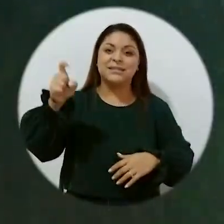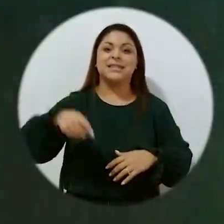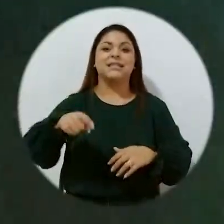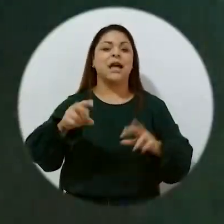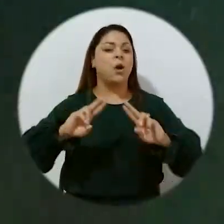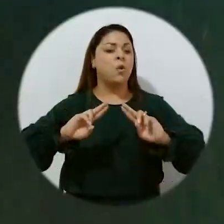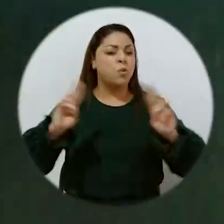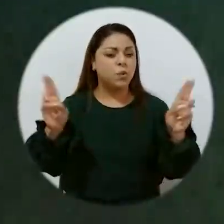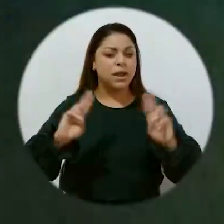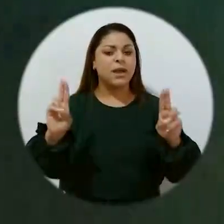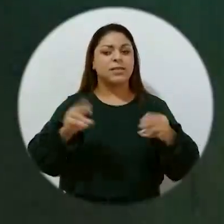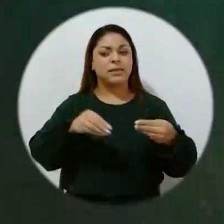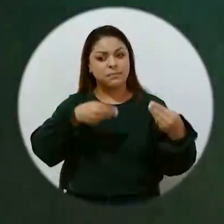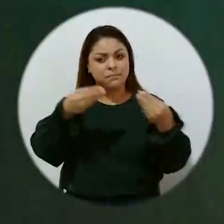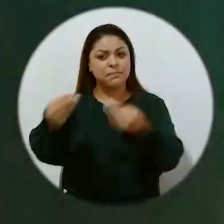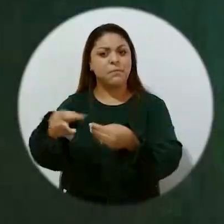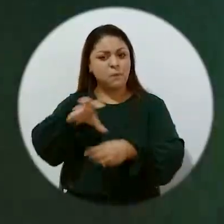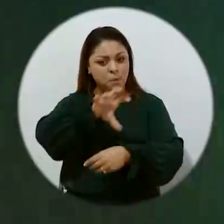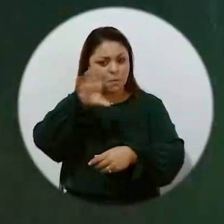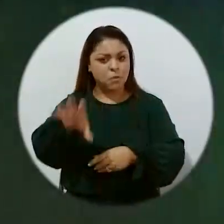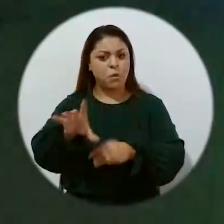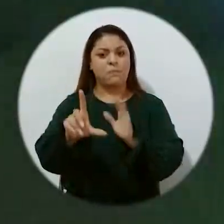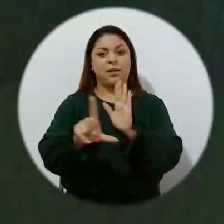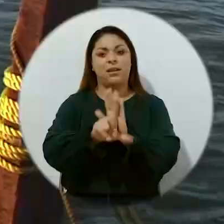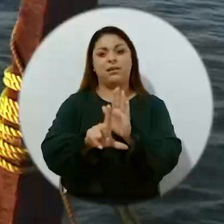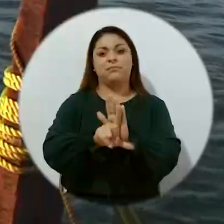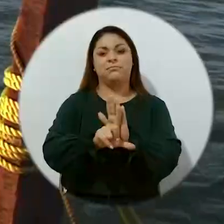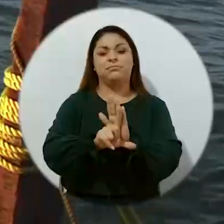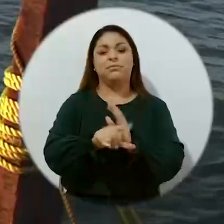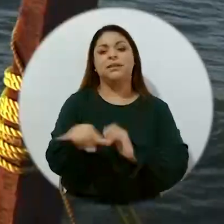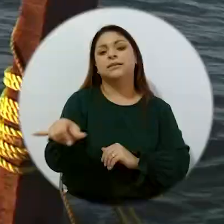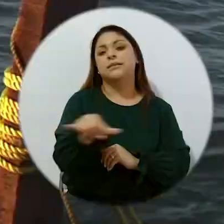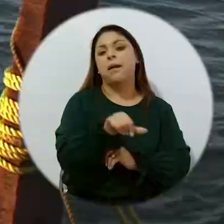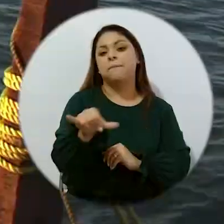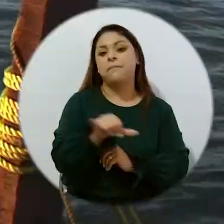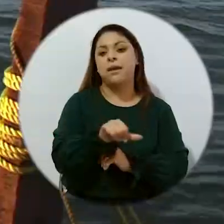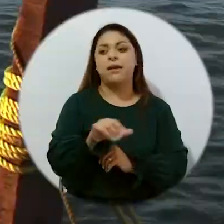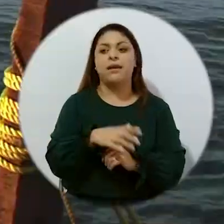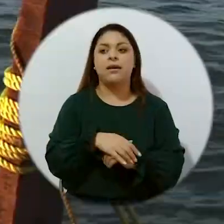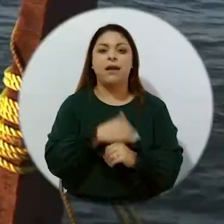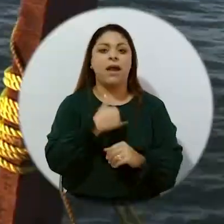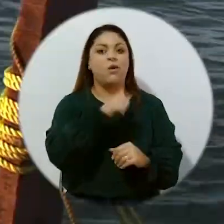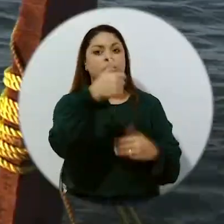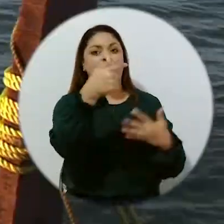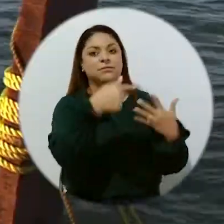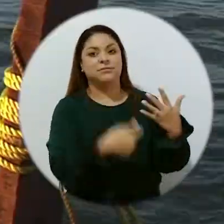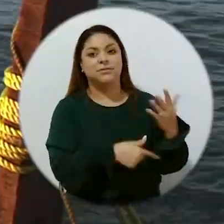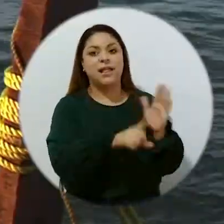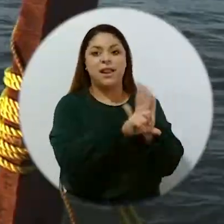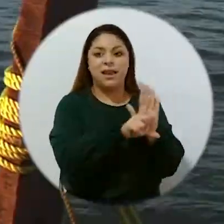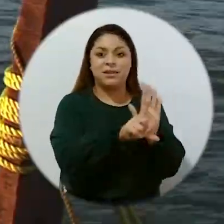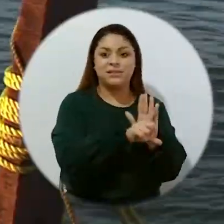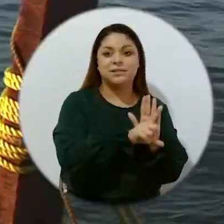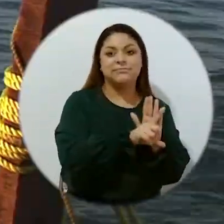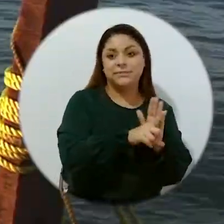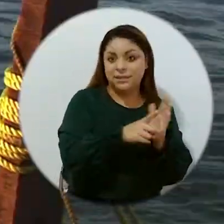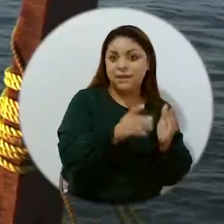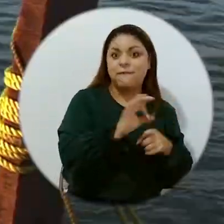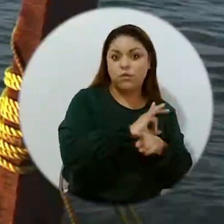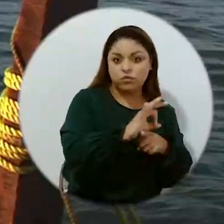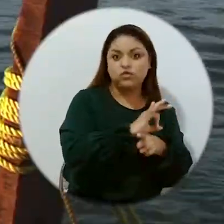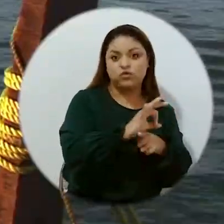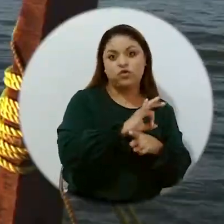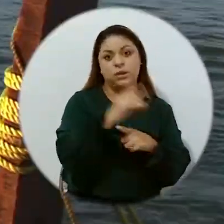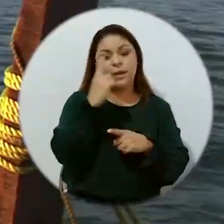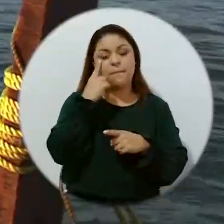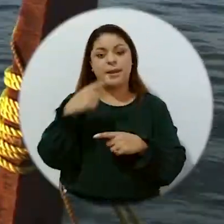le urge y se merece tener su propia ley, así como hay otras leyes que rigen y